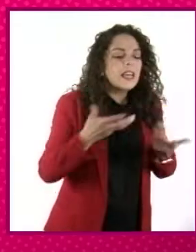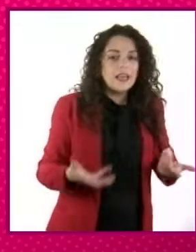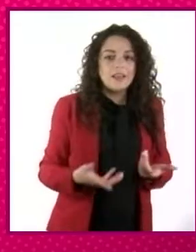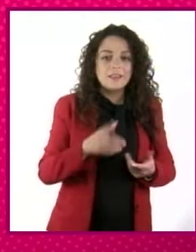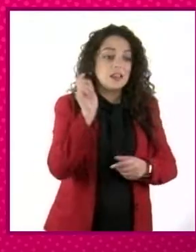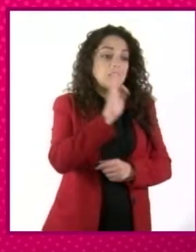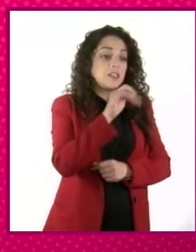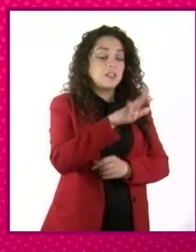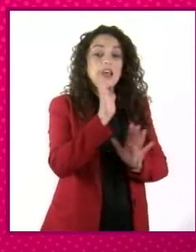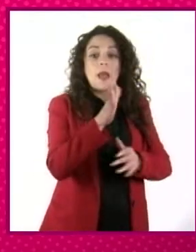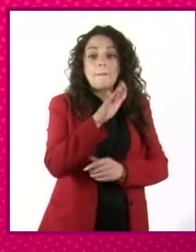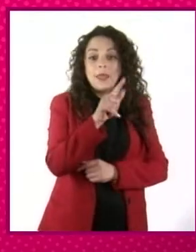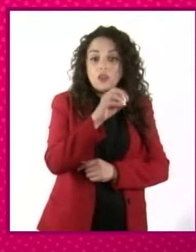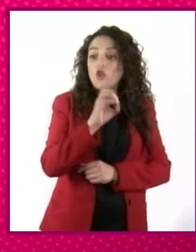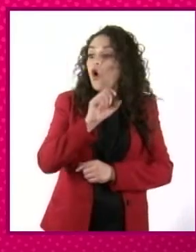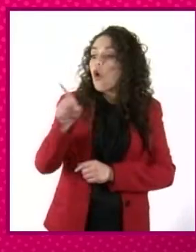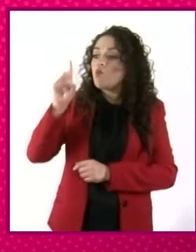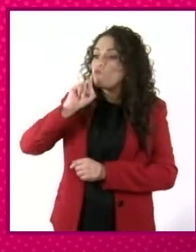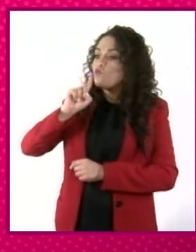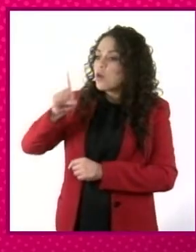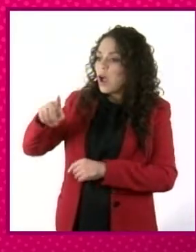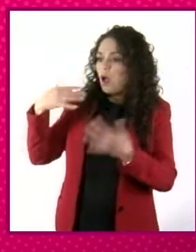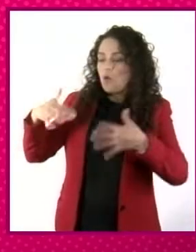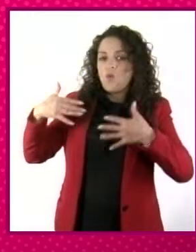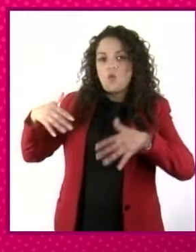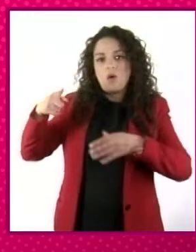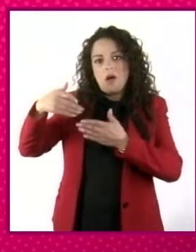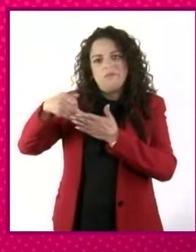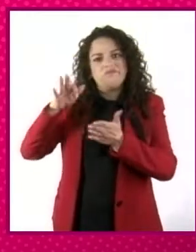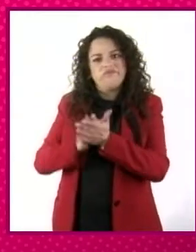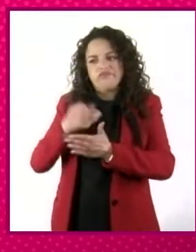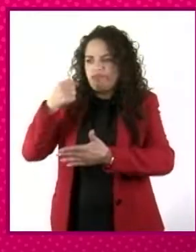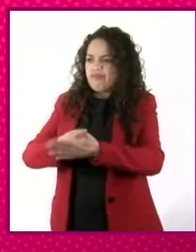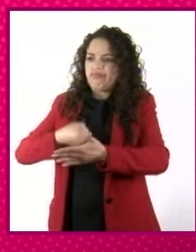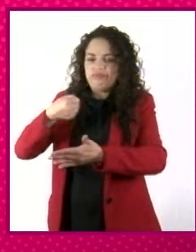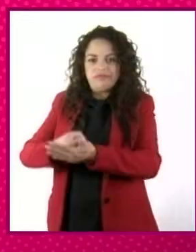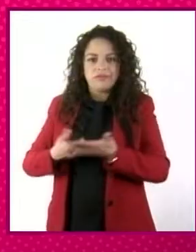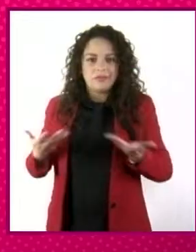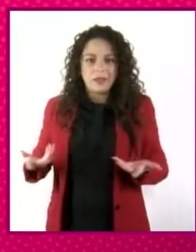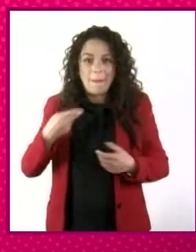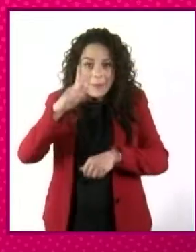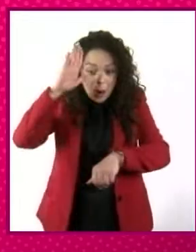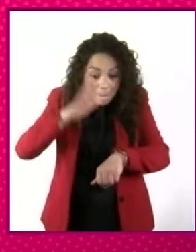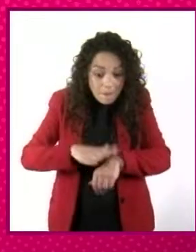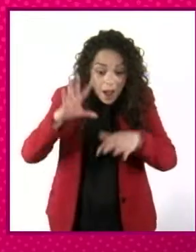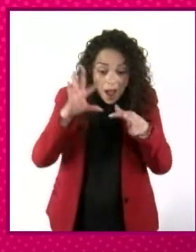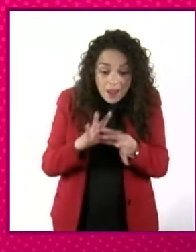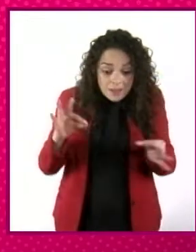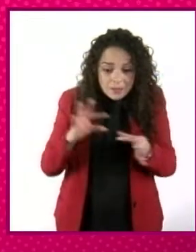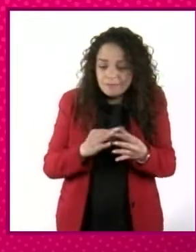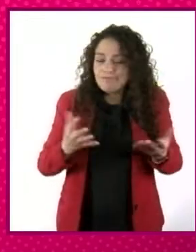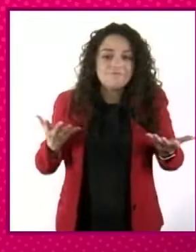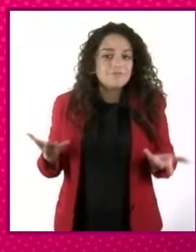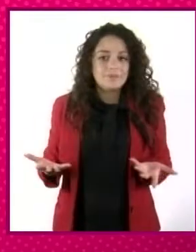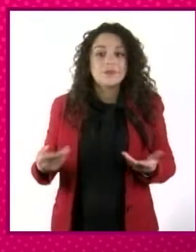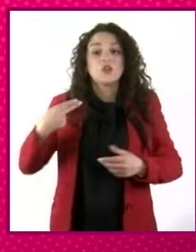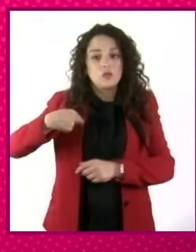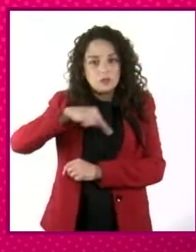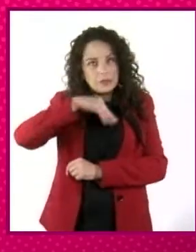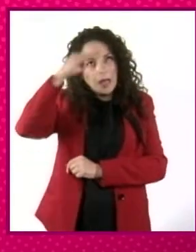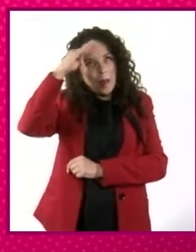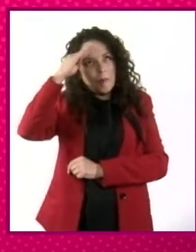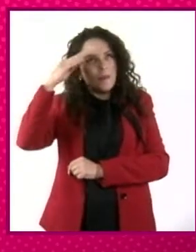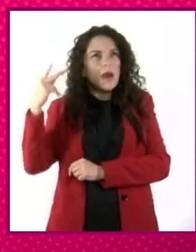dicen que fue la heroína de un proceso, pero no nos dicen más. Entonces esas preguntas que nos podemos hacer nos ayudan a